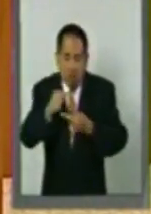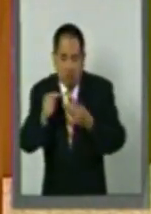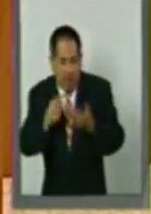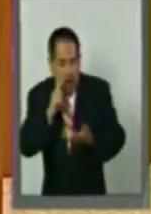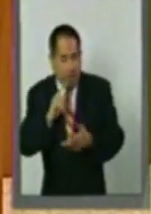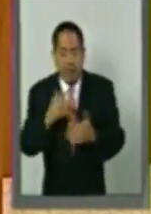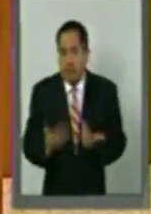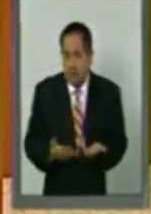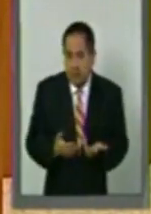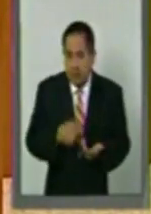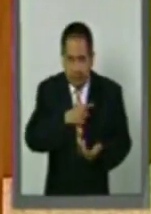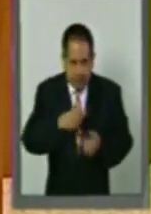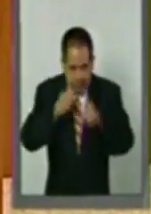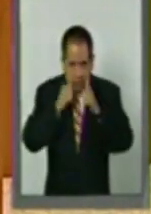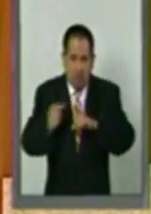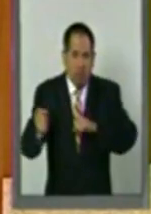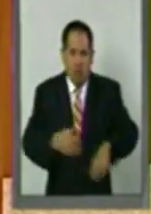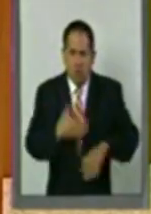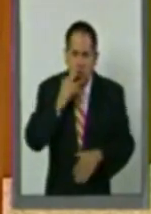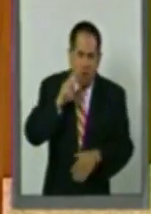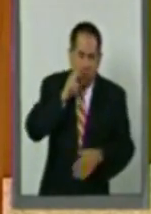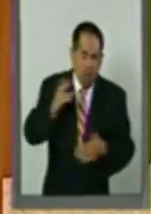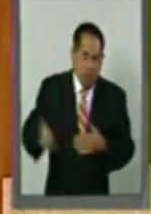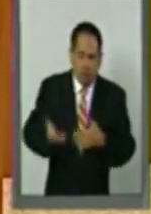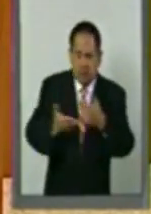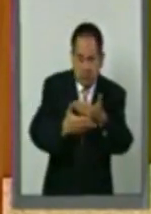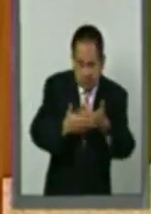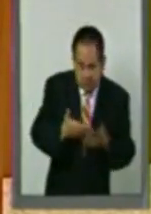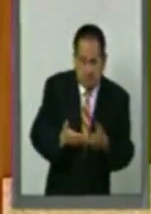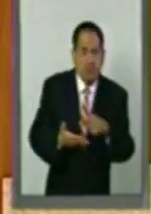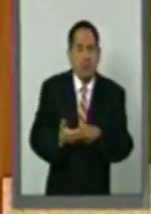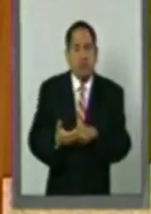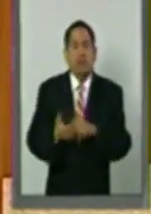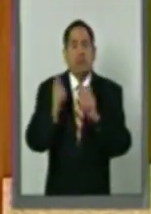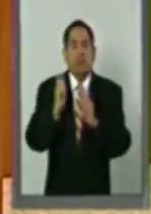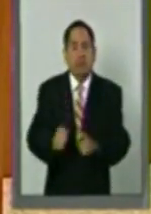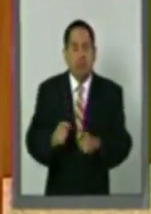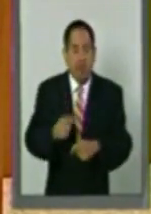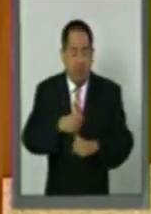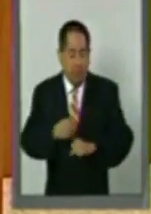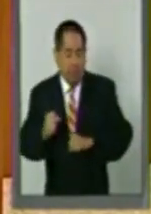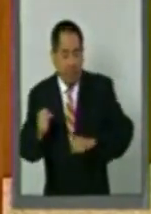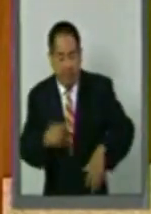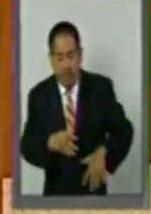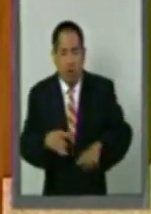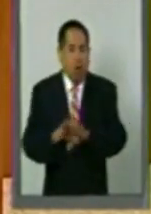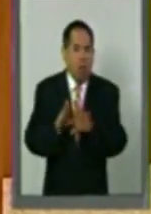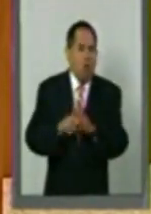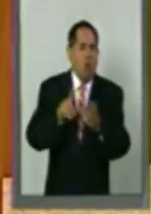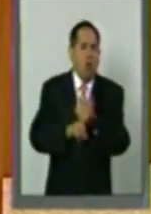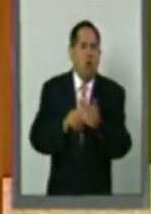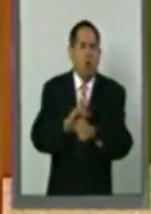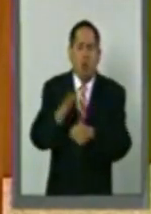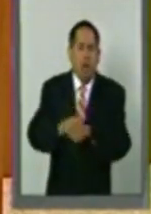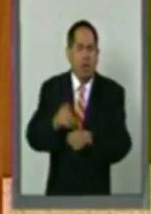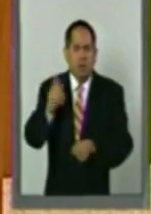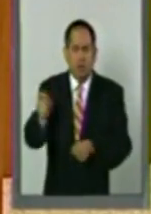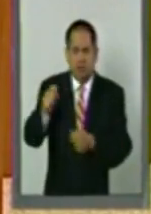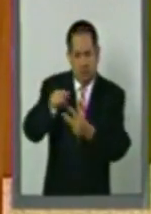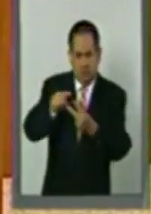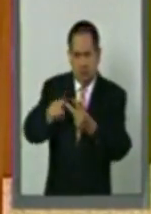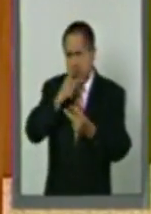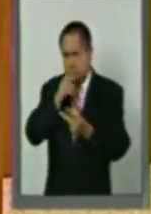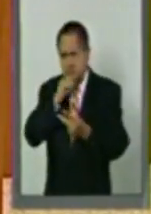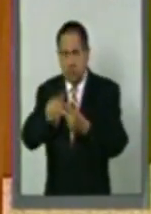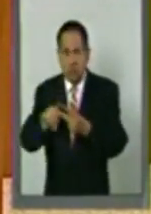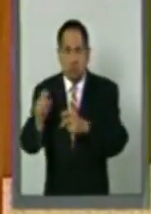derivados que lleven a acreditar el abandono, sino que pidan acreditar que ese abandono de alguno de los progenitores comprometió de